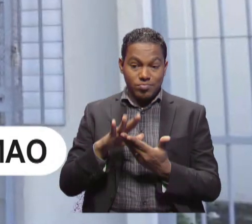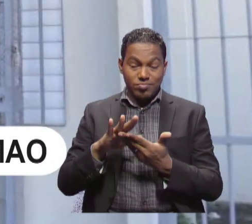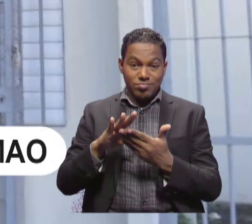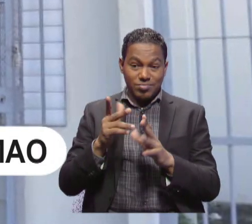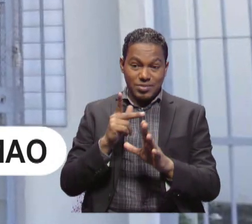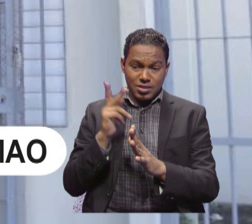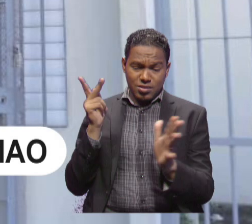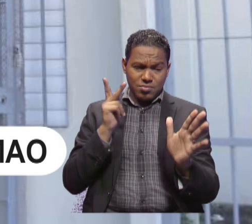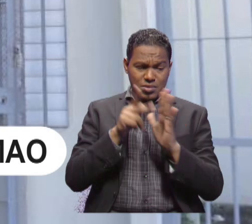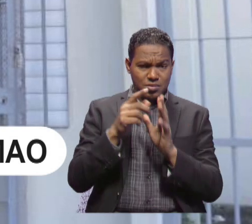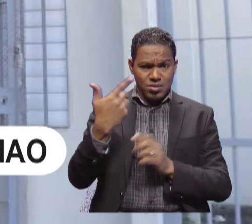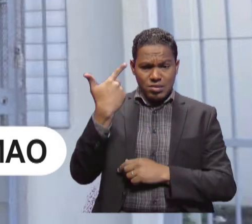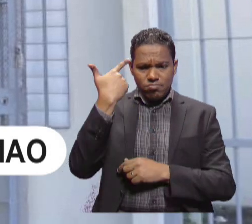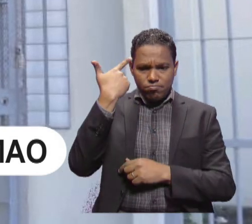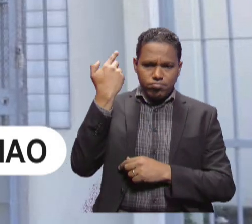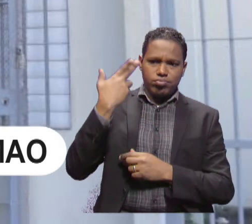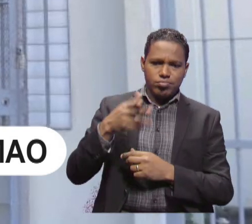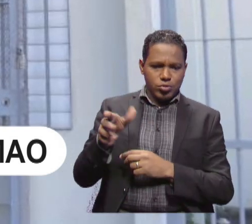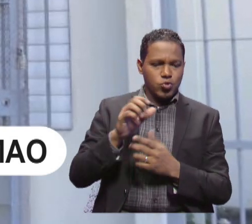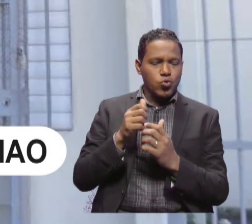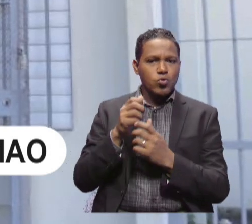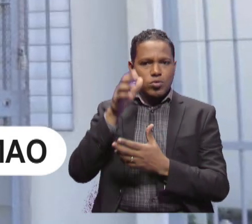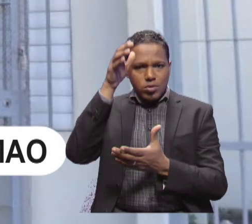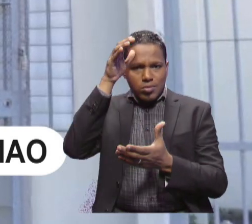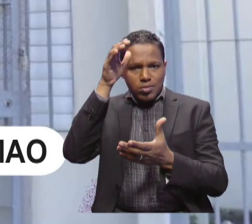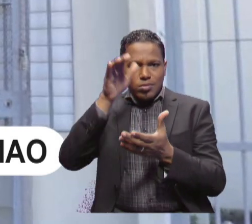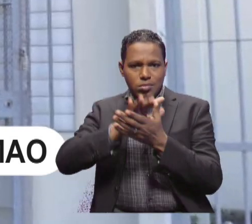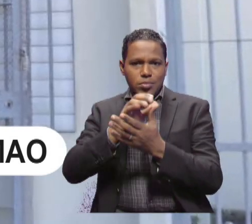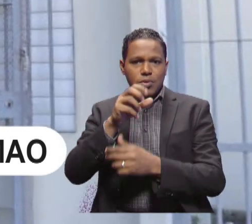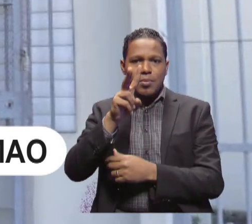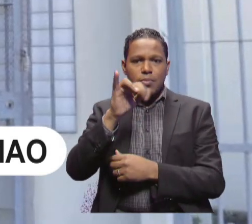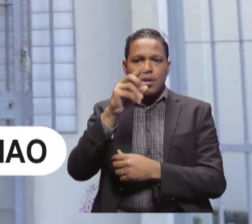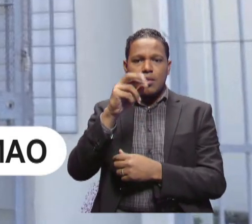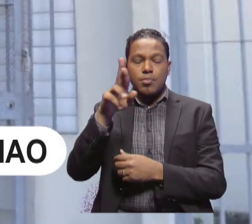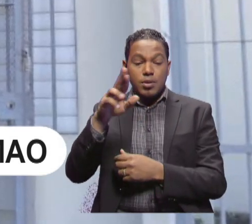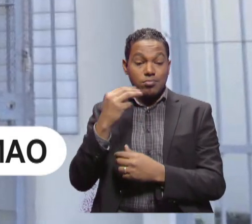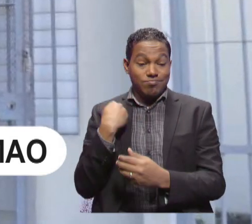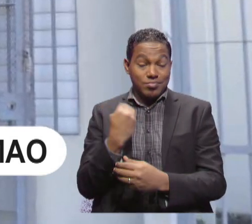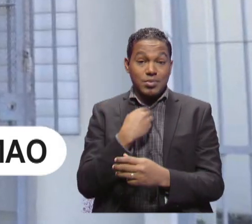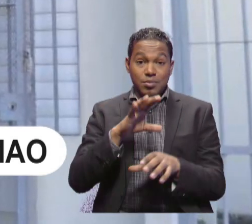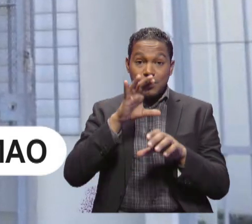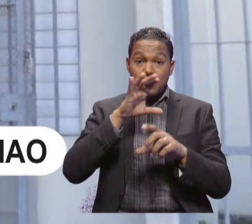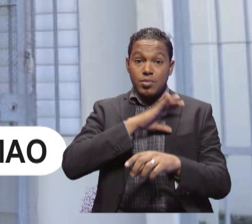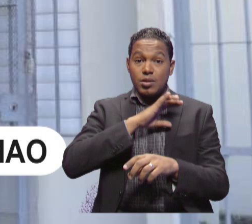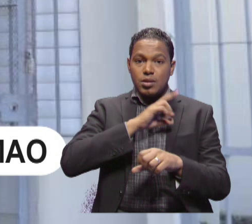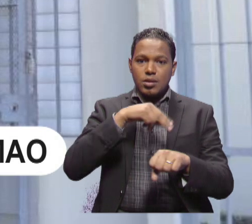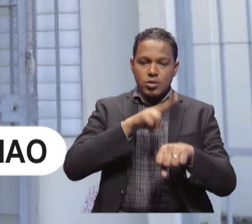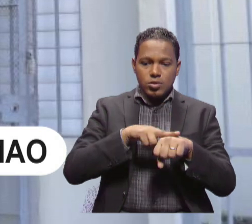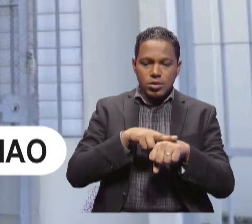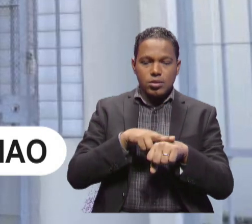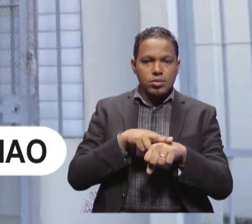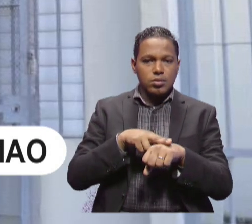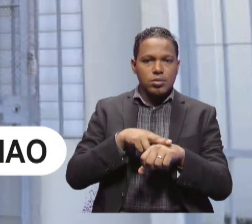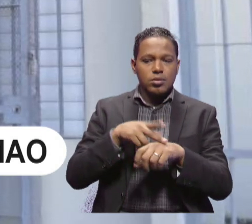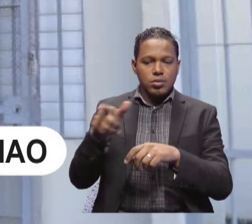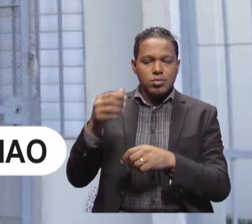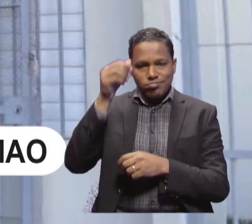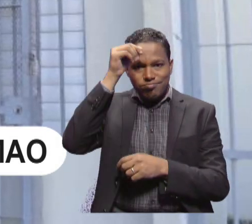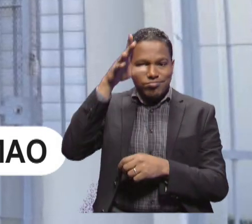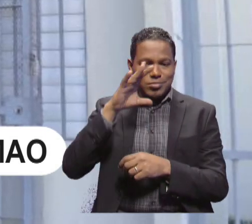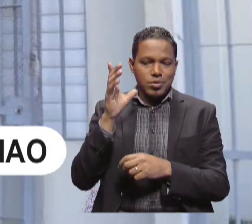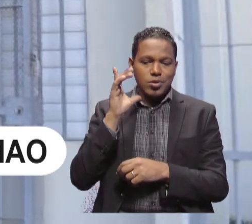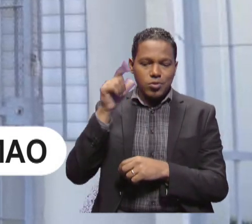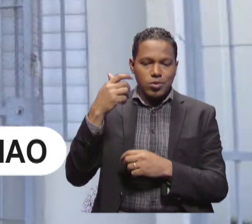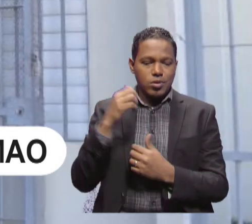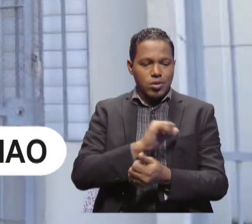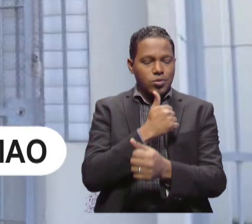asesinada de un disparo por su compañero Vladimir Heredia, un agente de la Policía Nacional. El homicida se entregó a